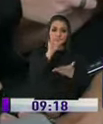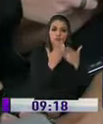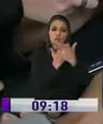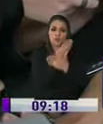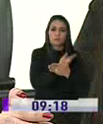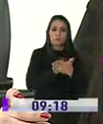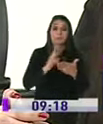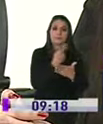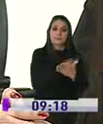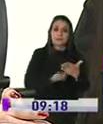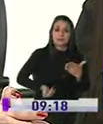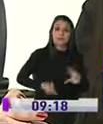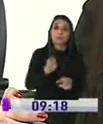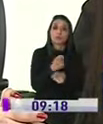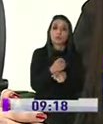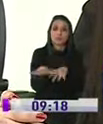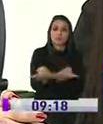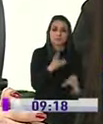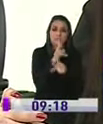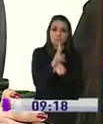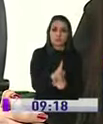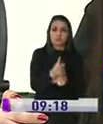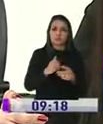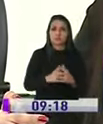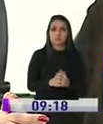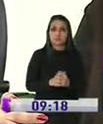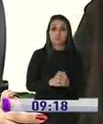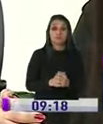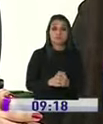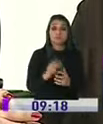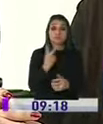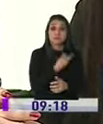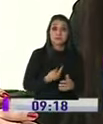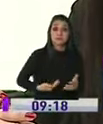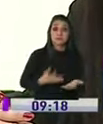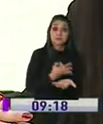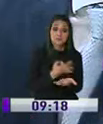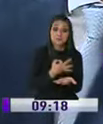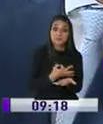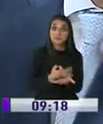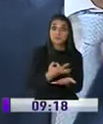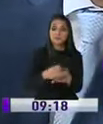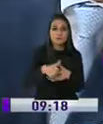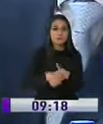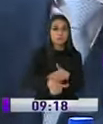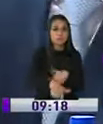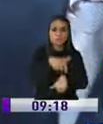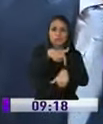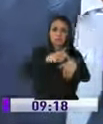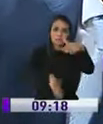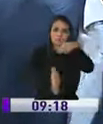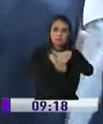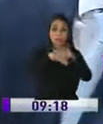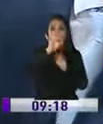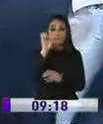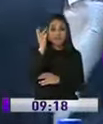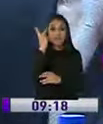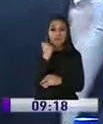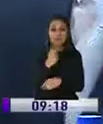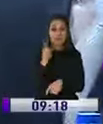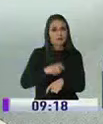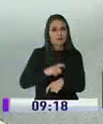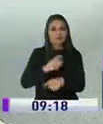acción de protección. Y desde la presidencia aclaran que el tiempo de ausencia del vicepresidente está corriendo, que si esta ausencia llega a los 90 días, se